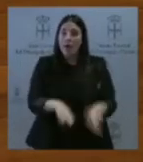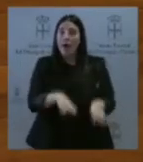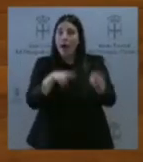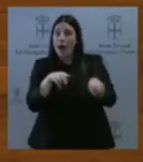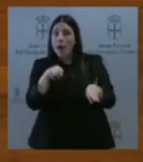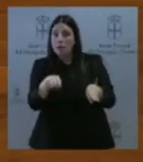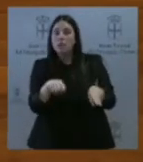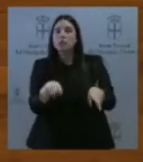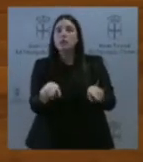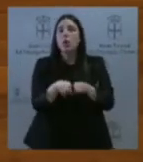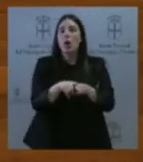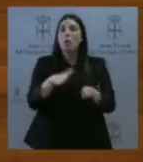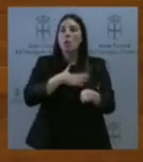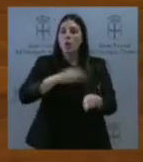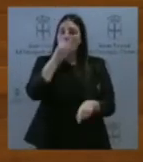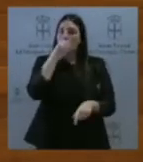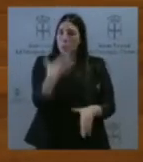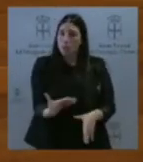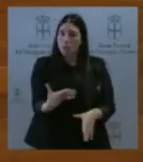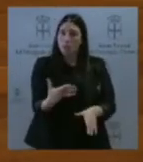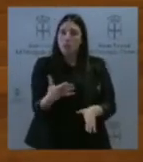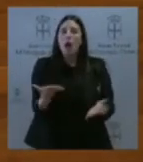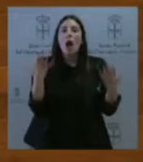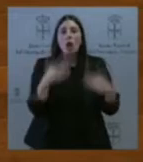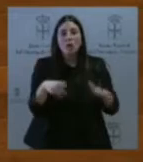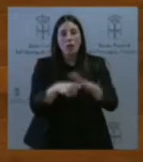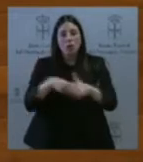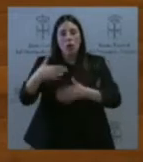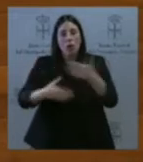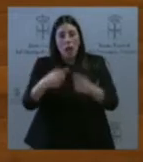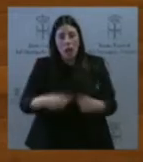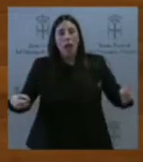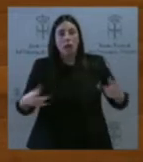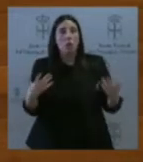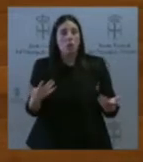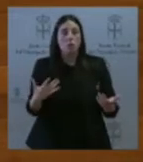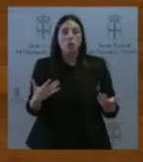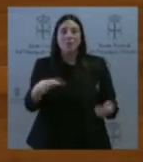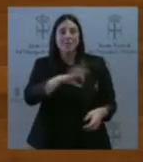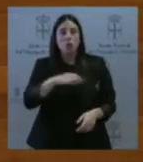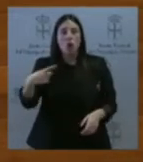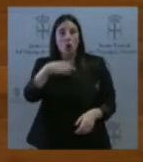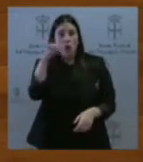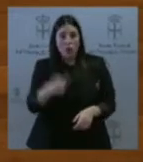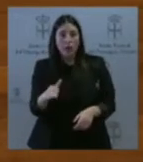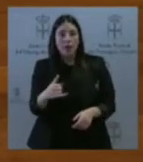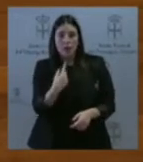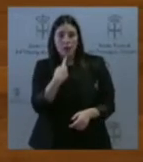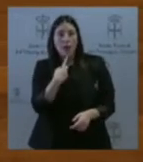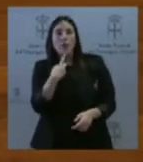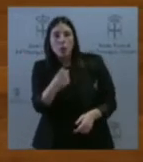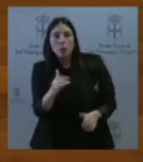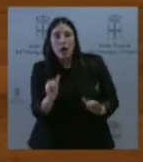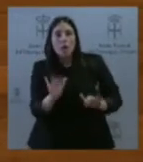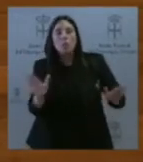compleja. Esto es, la señora González no ocultaba las dificultades, pero mostraba su voluntad de proteger en su integridad el patrimonio